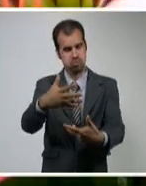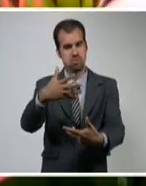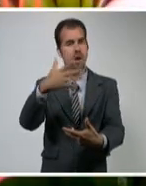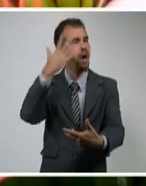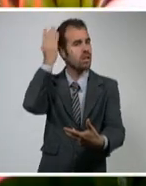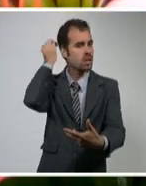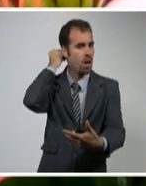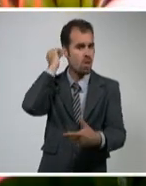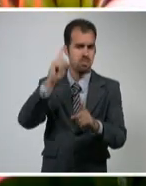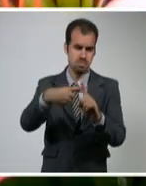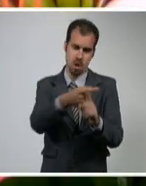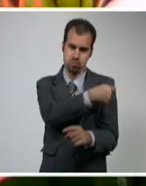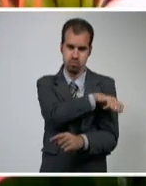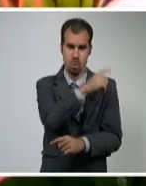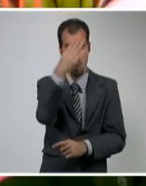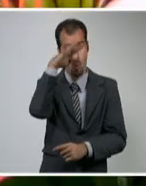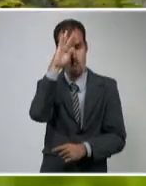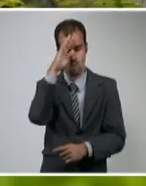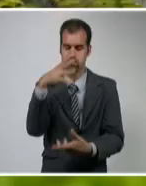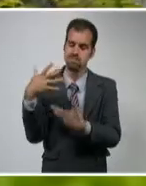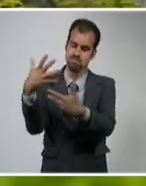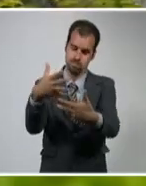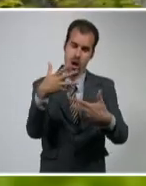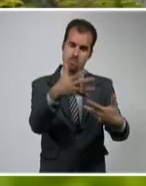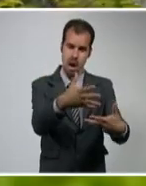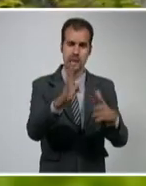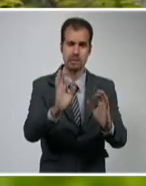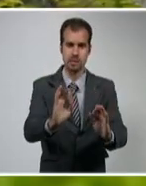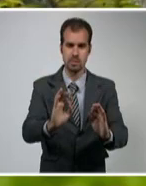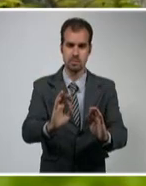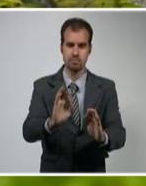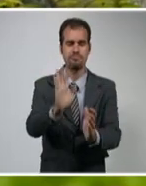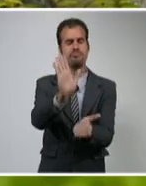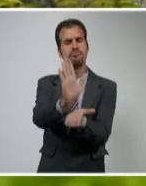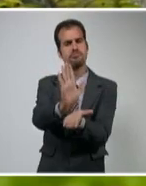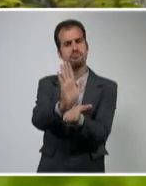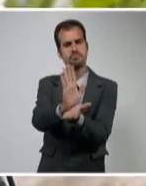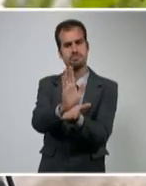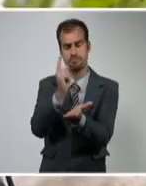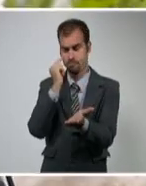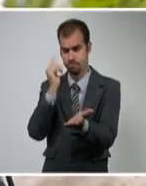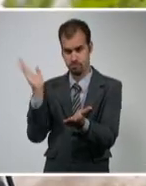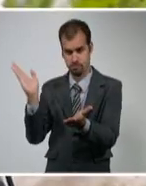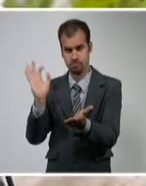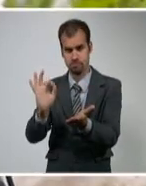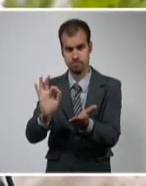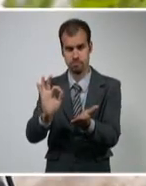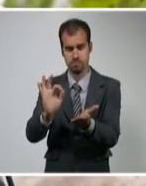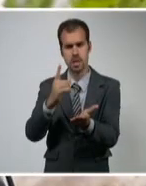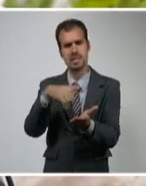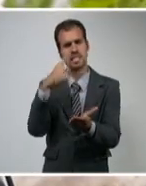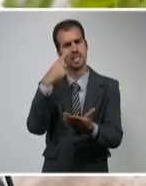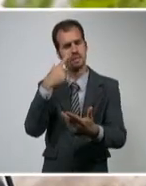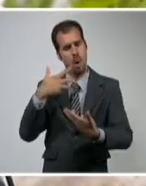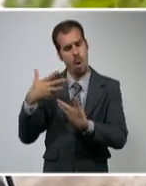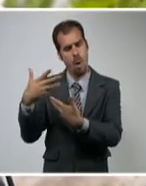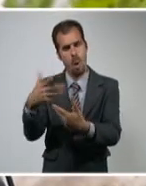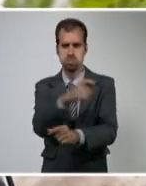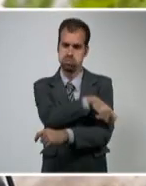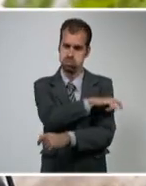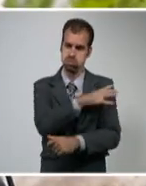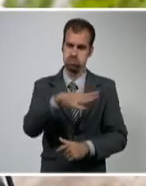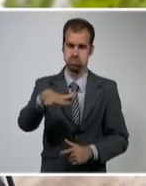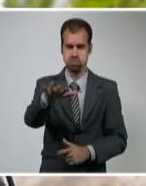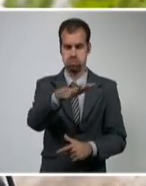Cuba, se colocaron estas ofrendas frente a su monolito de paz que envuelven y ajustan el homenaje de un pueblo que ahora no